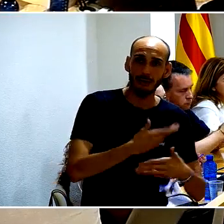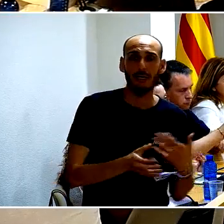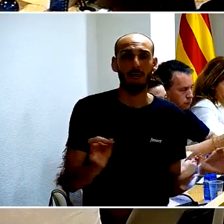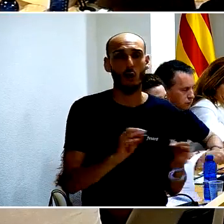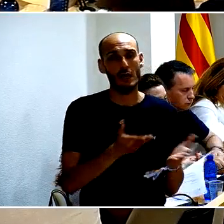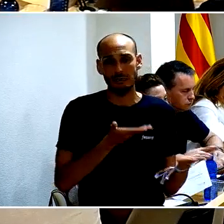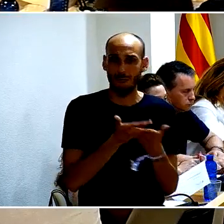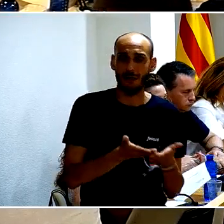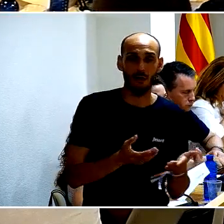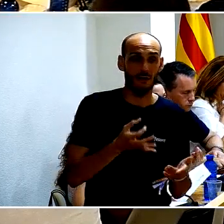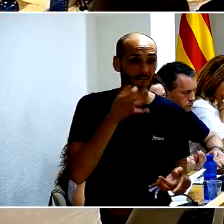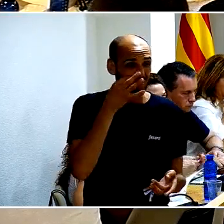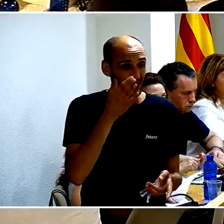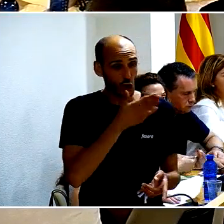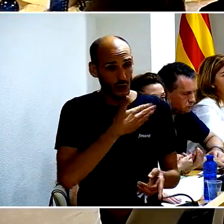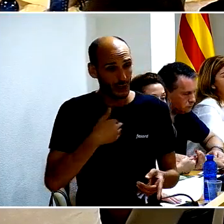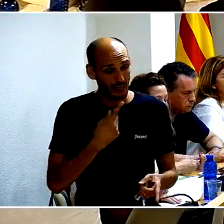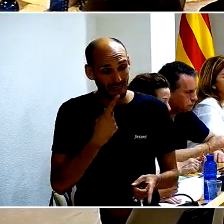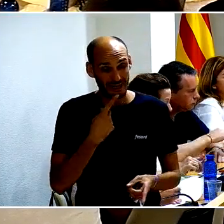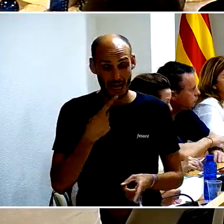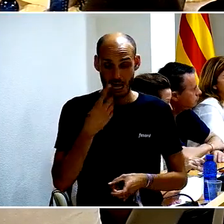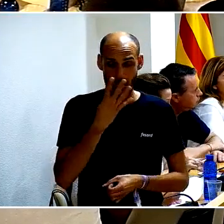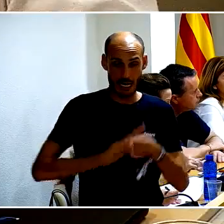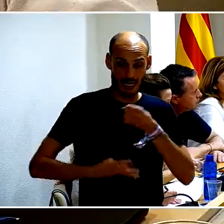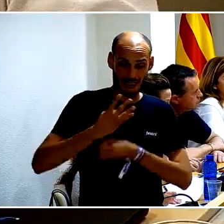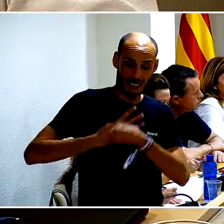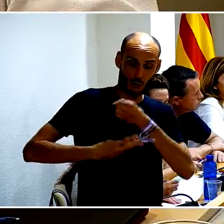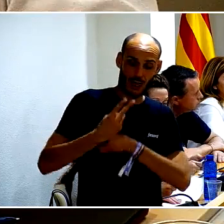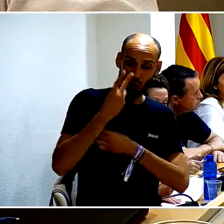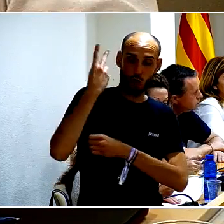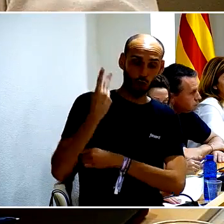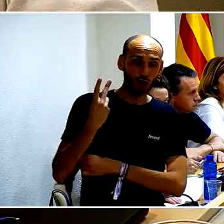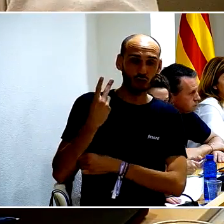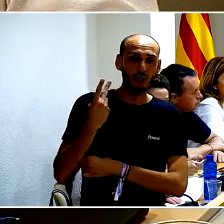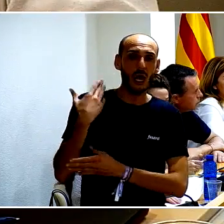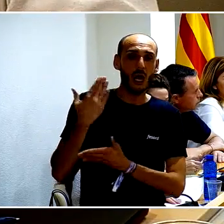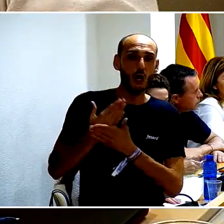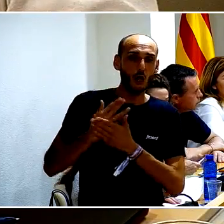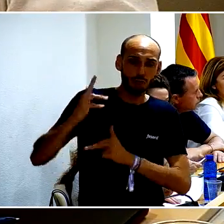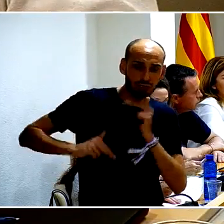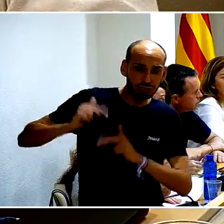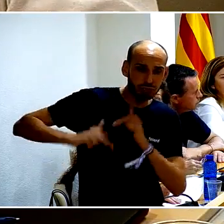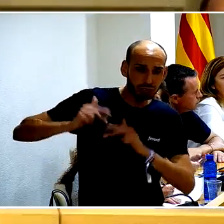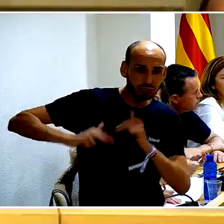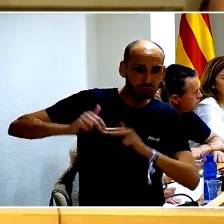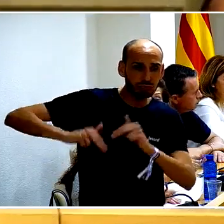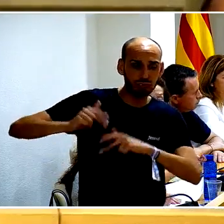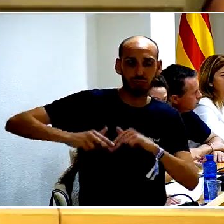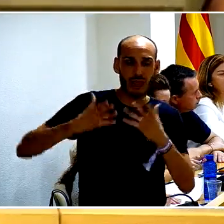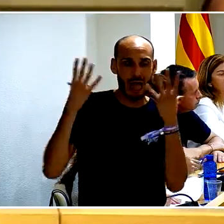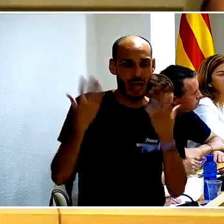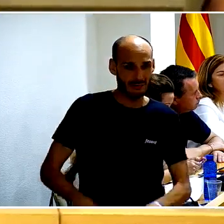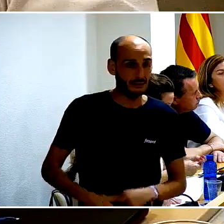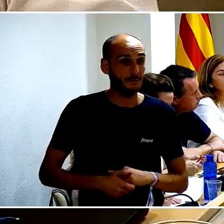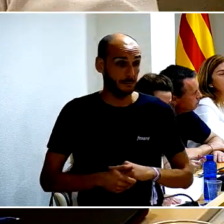que las pasadas dos legislaturas se construyeron multitud de centros que aún se han quedado cortos. Pues bien,